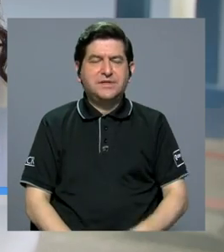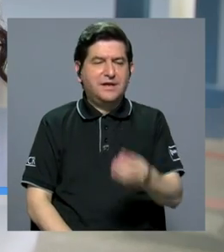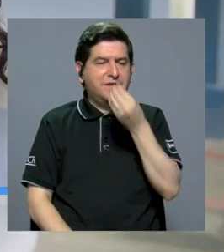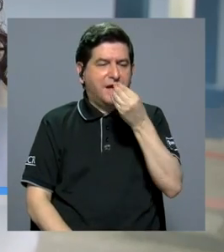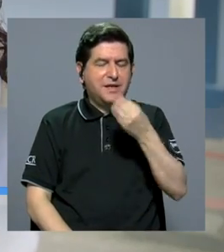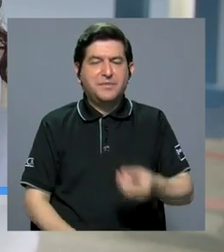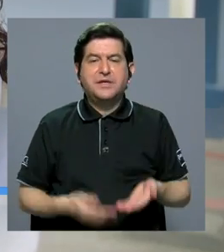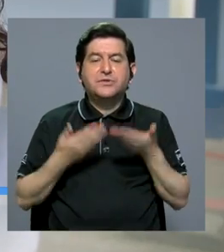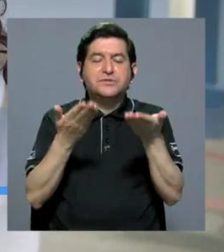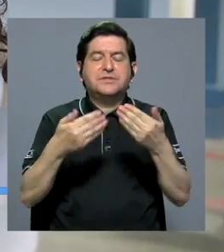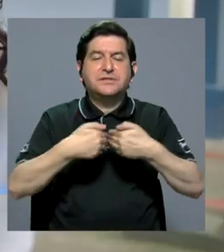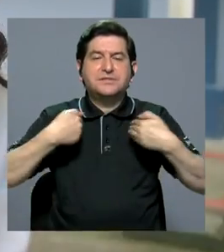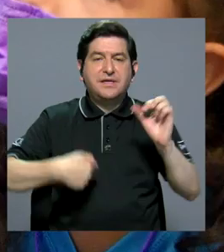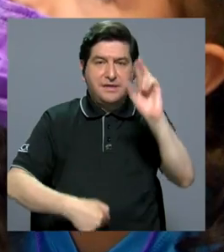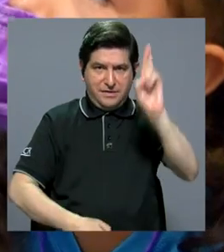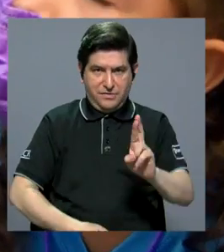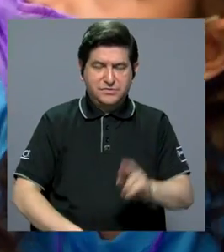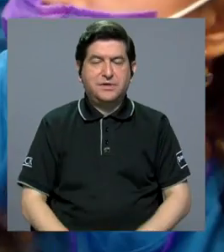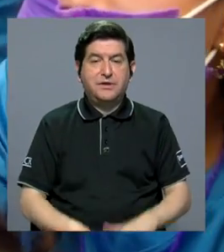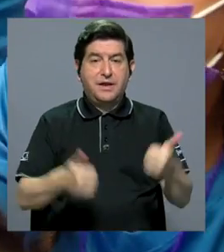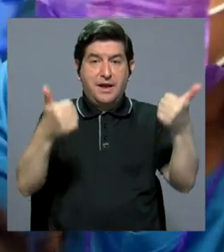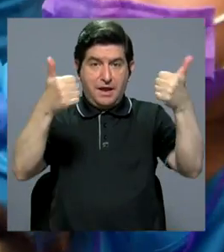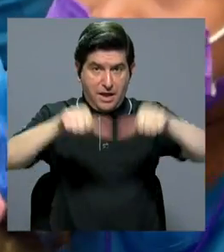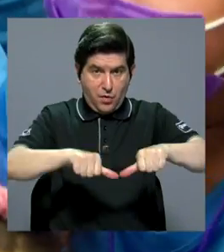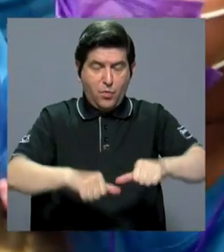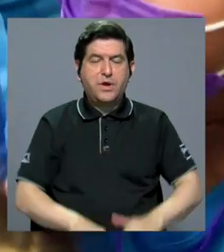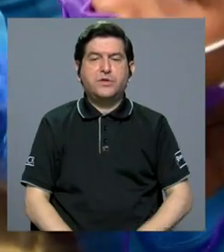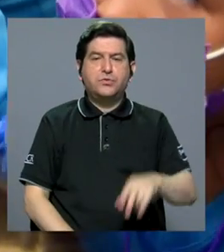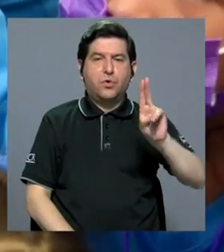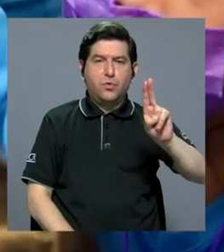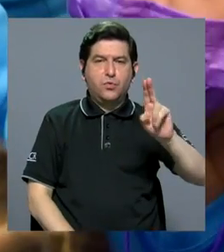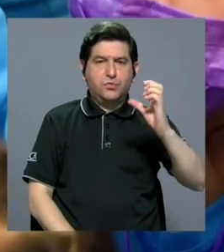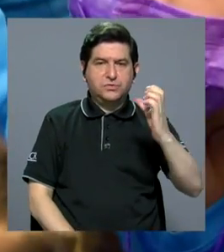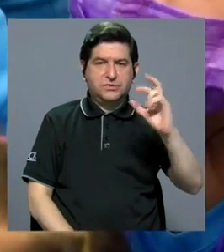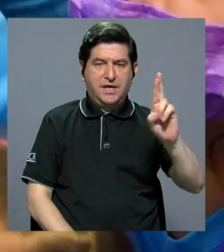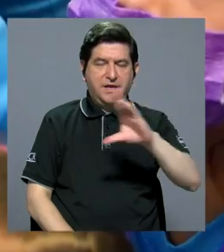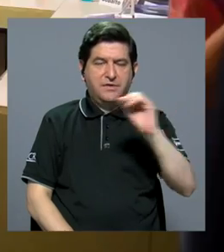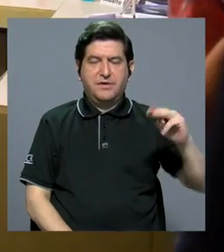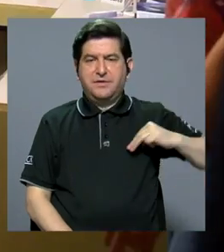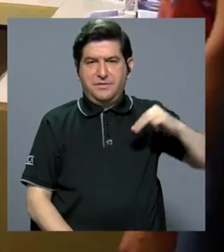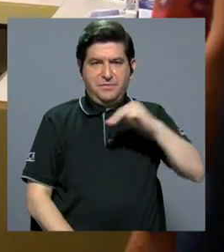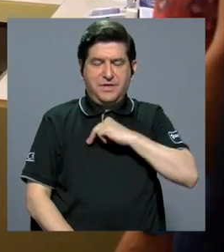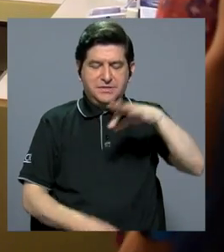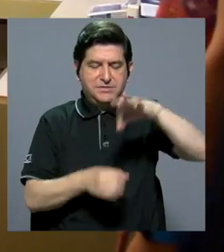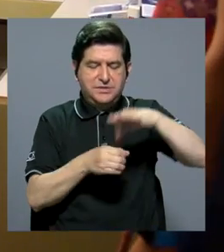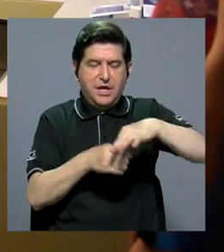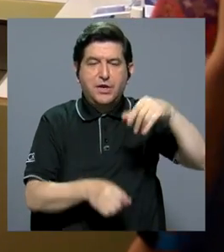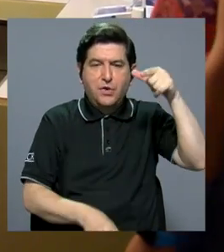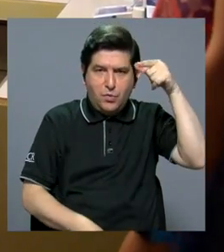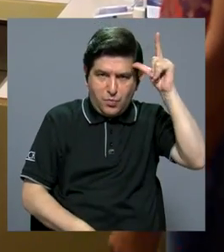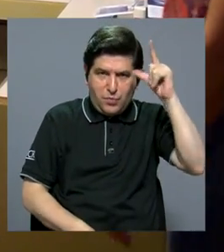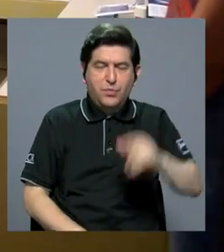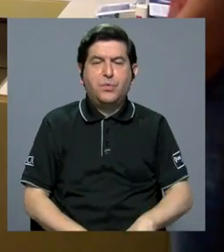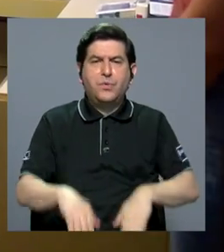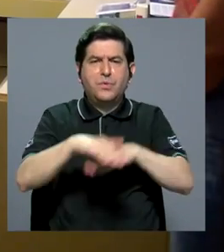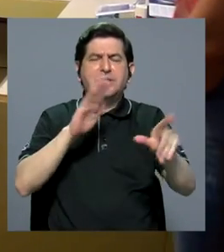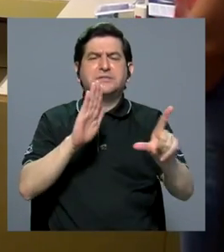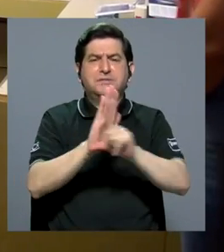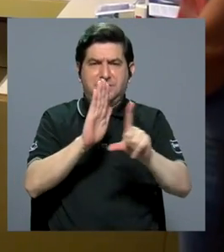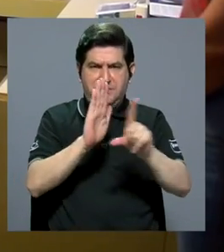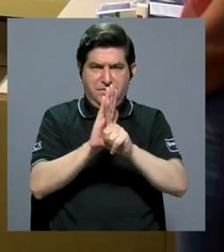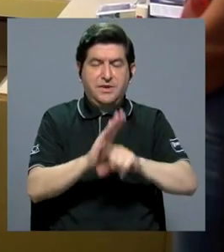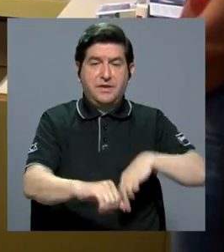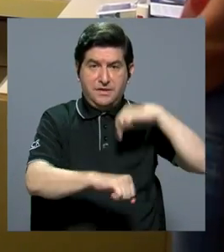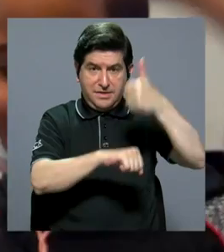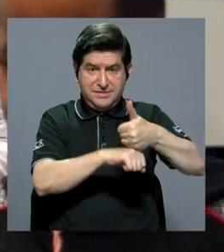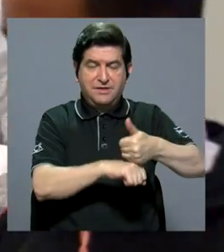Alimentos para Animales de Costa Rica. Existe un convenio entre la Universidad de Costa Rica y el Ministerio de Agricultura y Ganadería basado en una ley